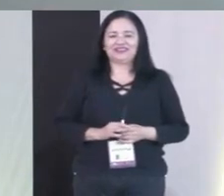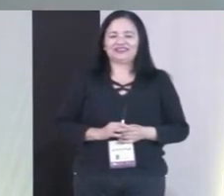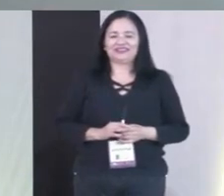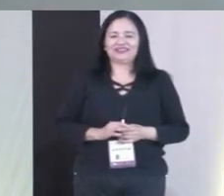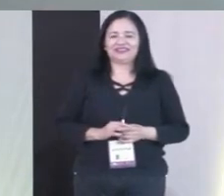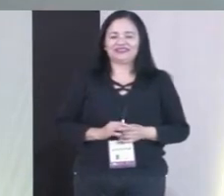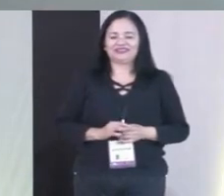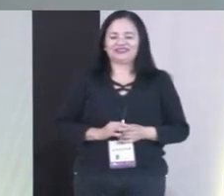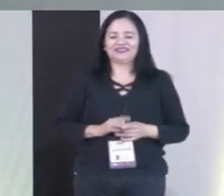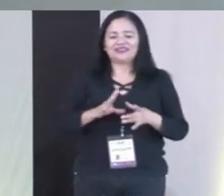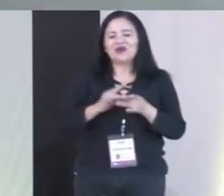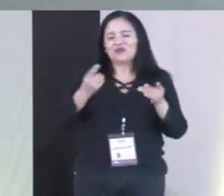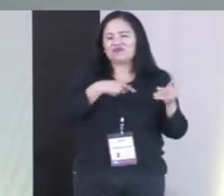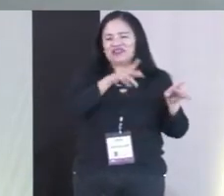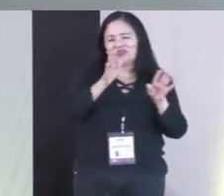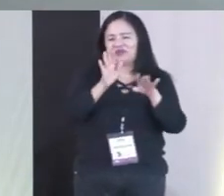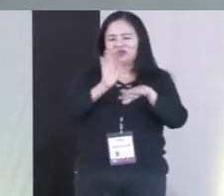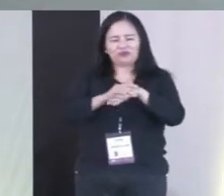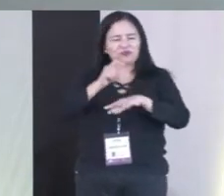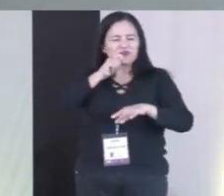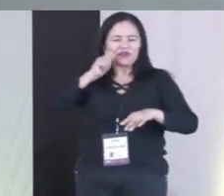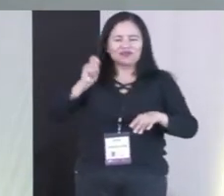Esto que dice mi hermano el Fisgón,